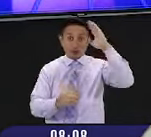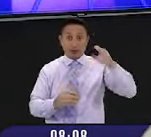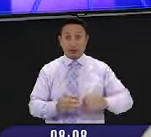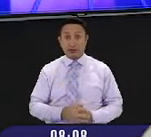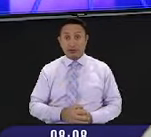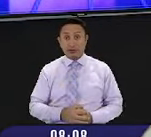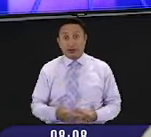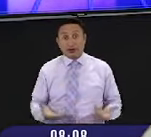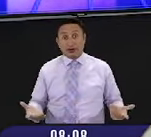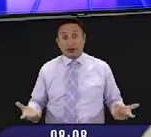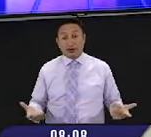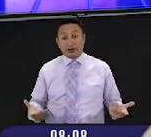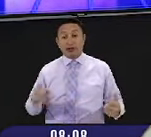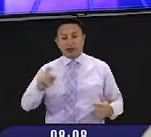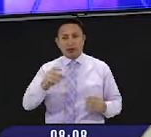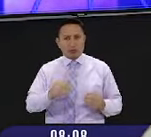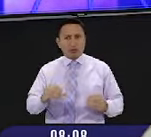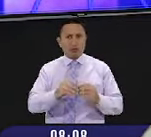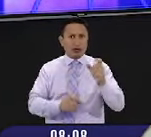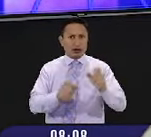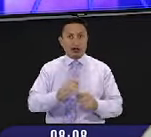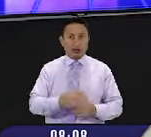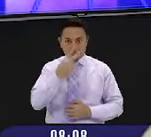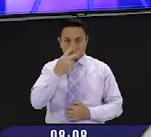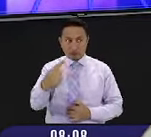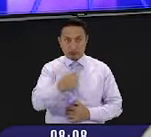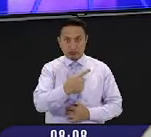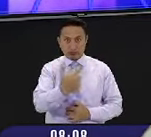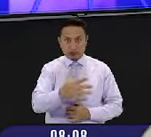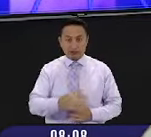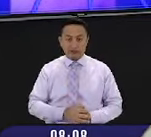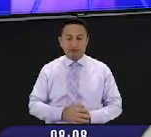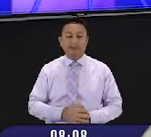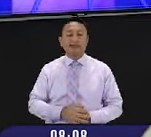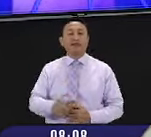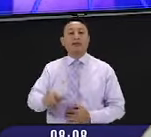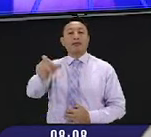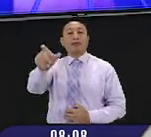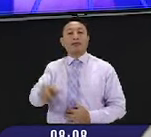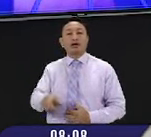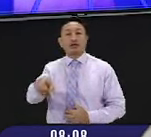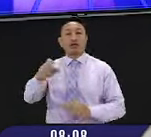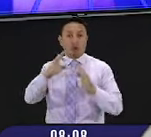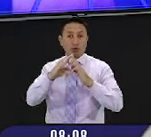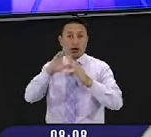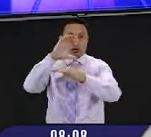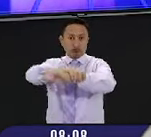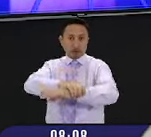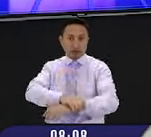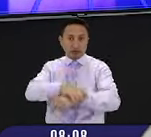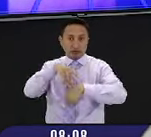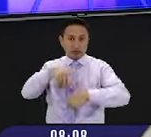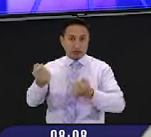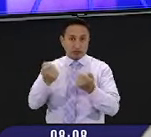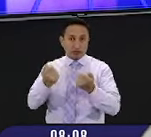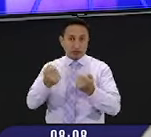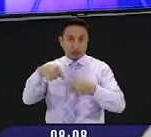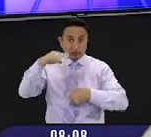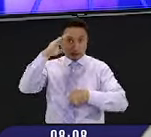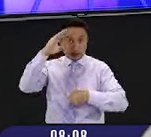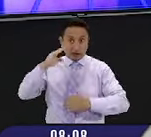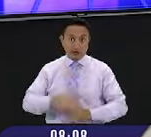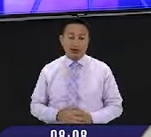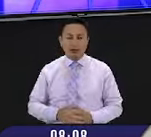que tener más gente. Se nota, eso se está notando. Una persona fue detenida en Tumbaco durante un operativo de control de la Policía